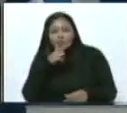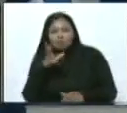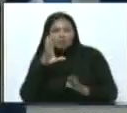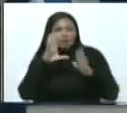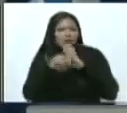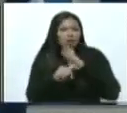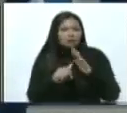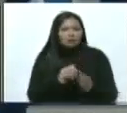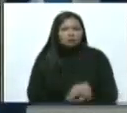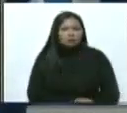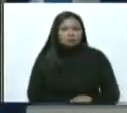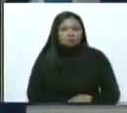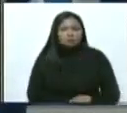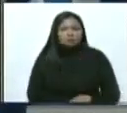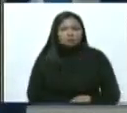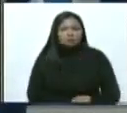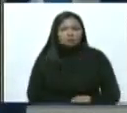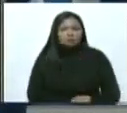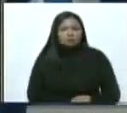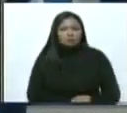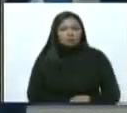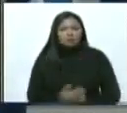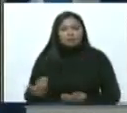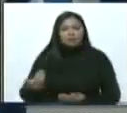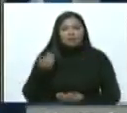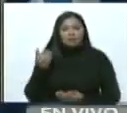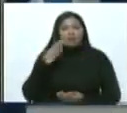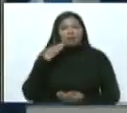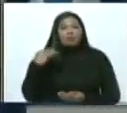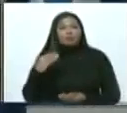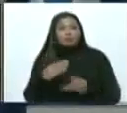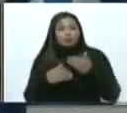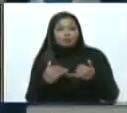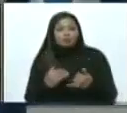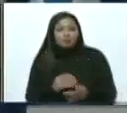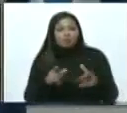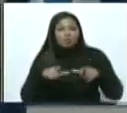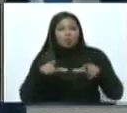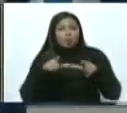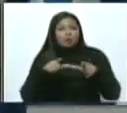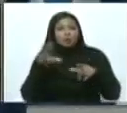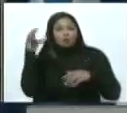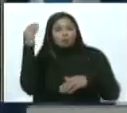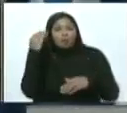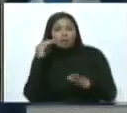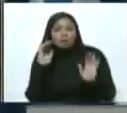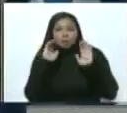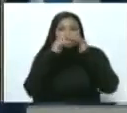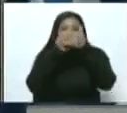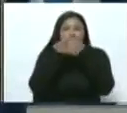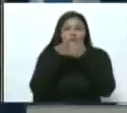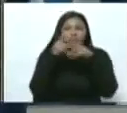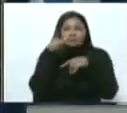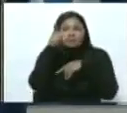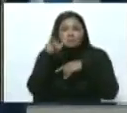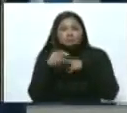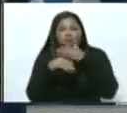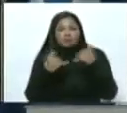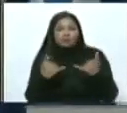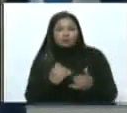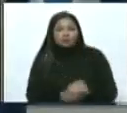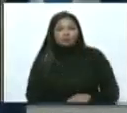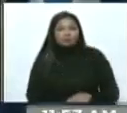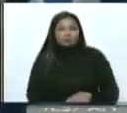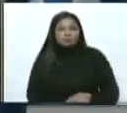criminales que dañan a la juventud, ¿no? Vean ustedes, las narcoseries colombianas disfrazan estos